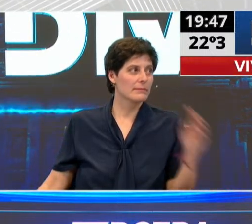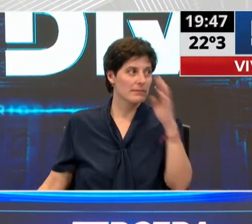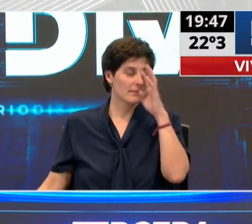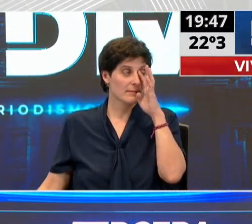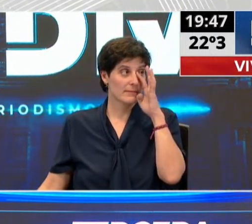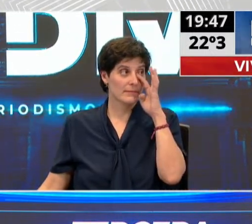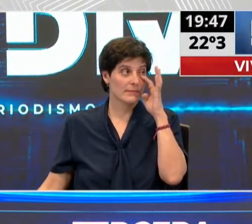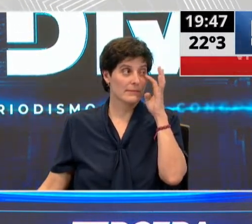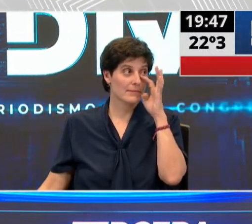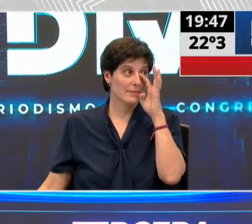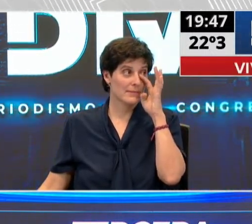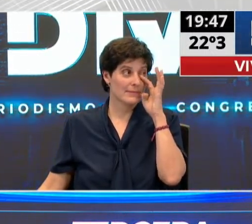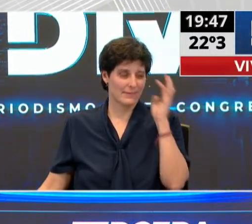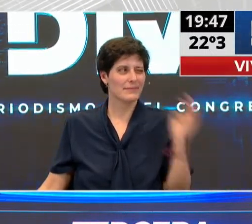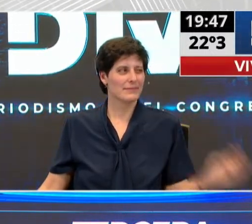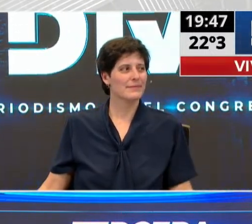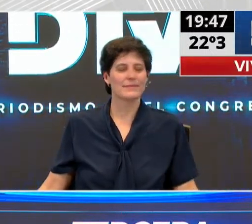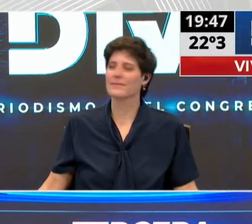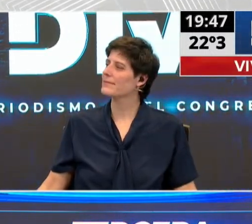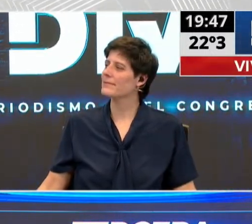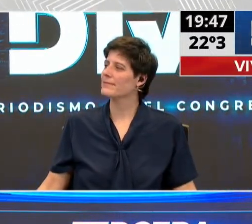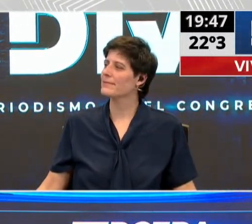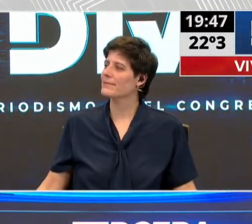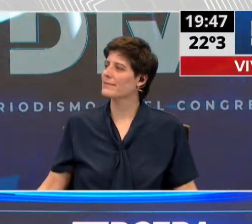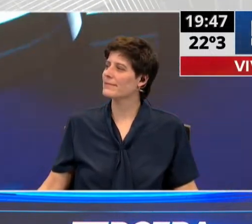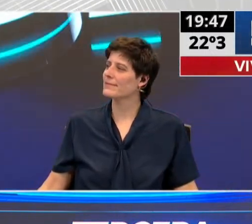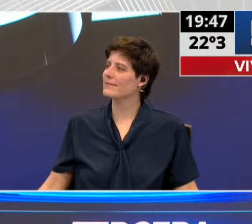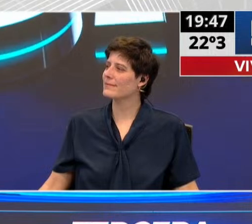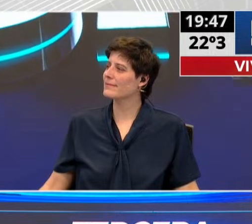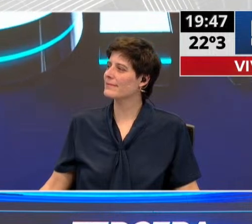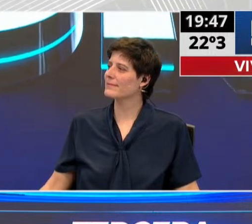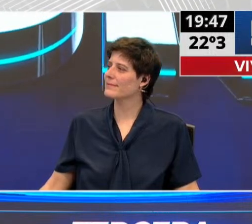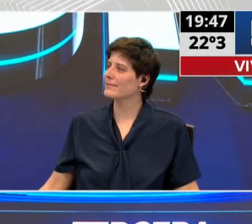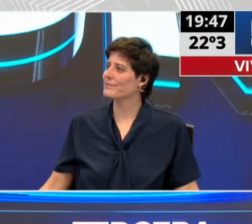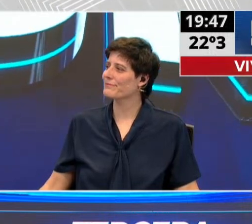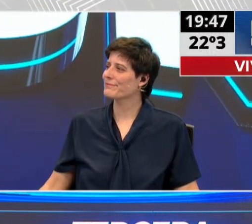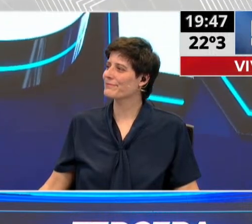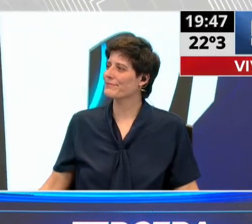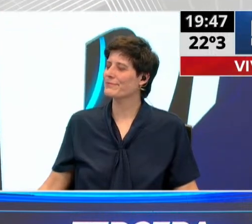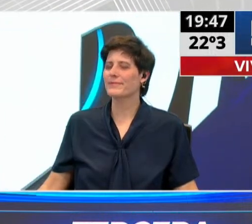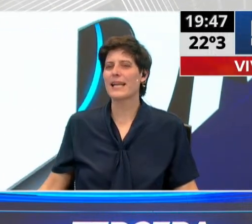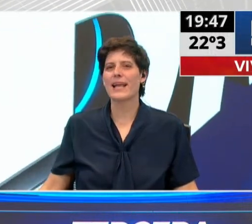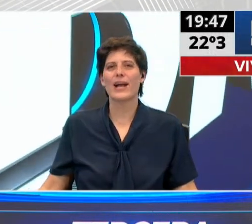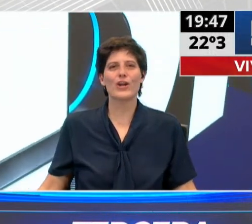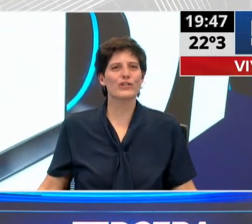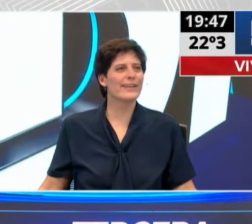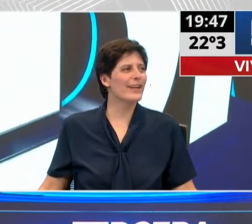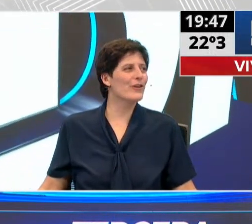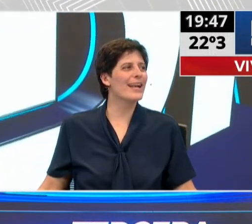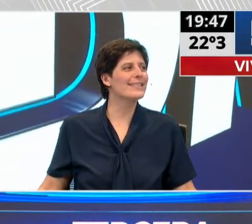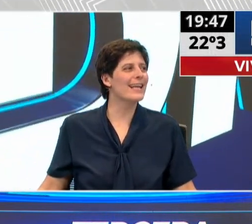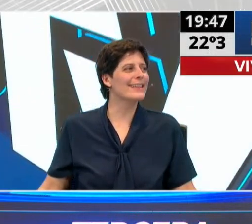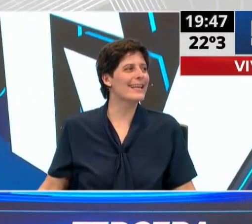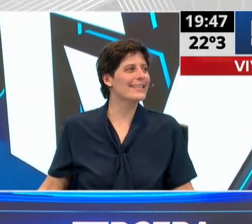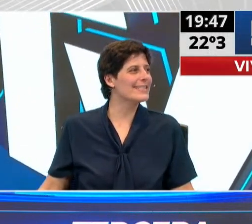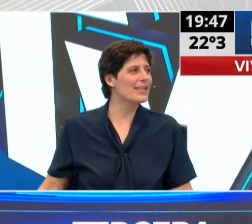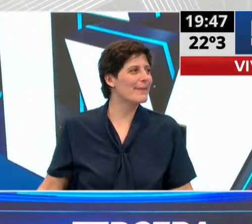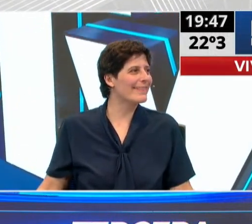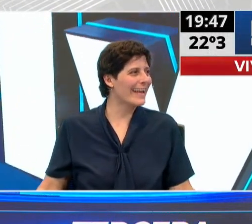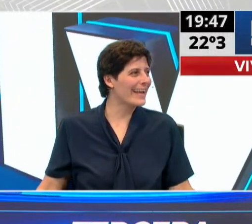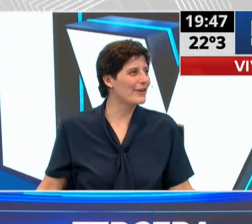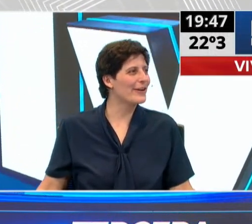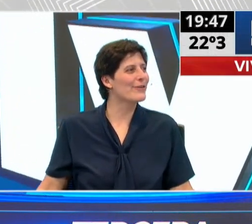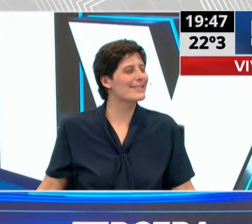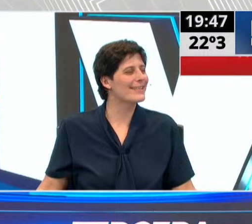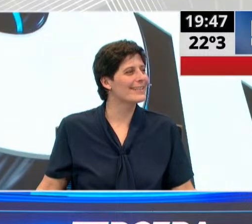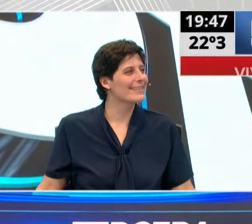dicen 38, otros dicen 41, 40... Algunos se animan a decir, bueno, yo quisiera ver realmente la lista de las firmas. 37 más